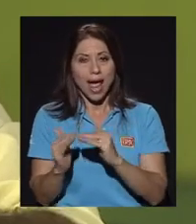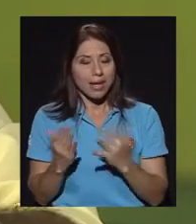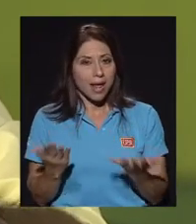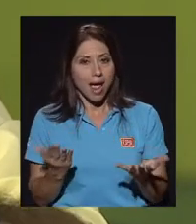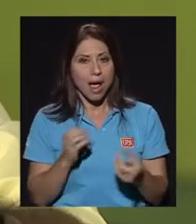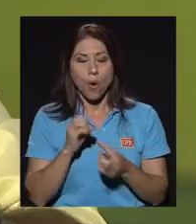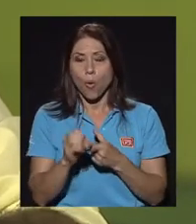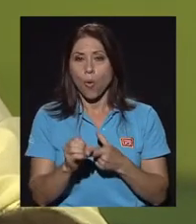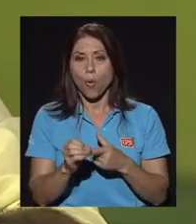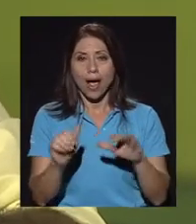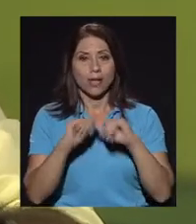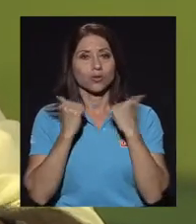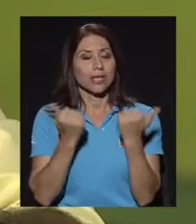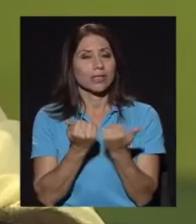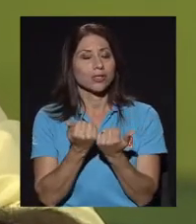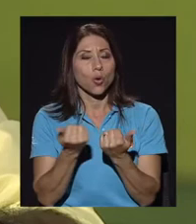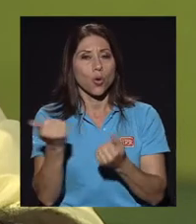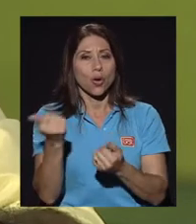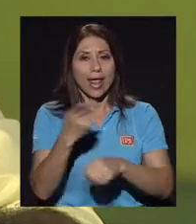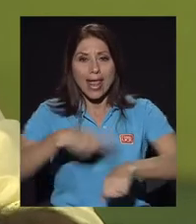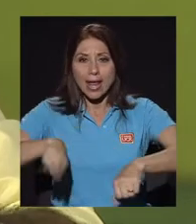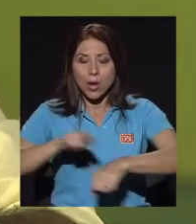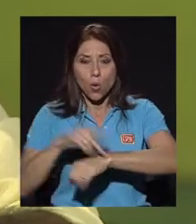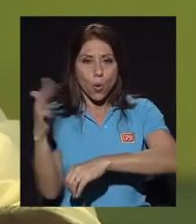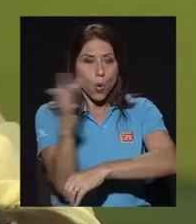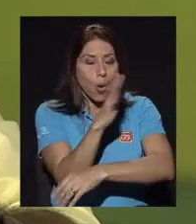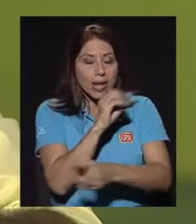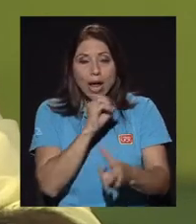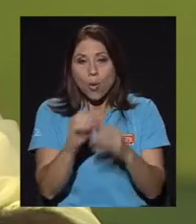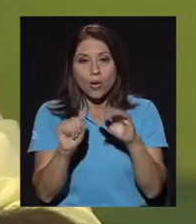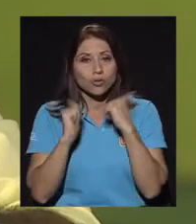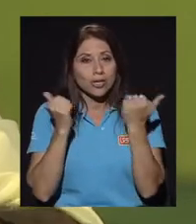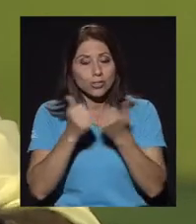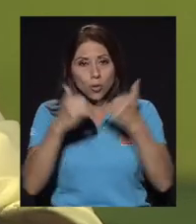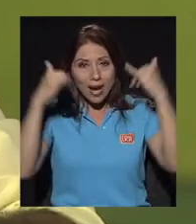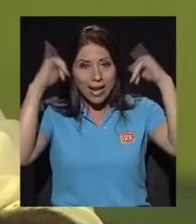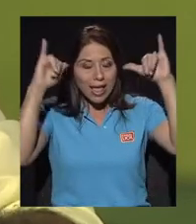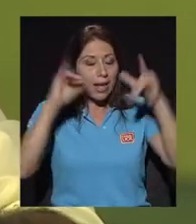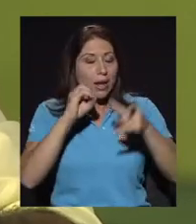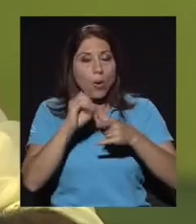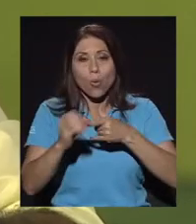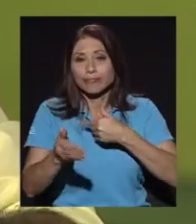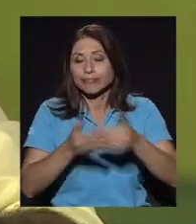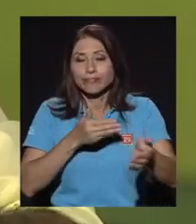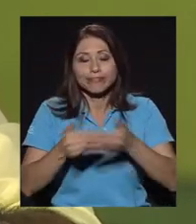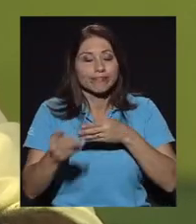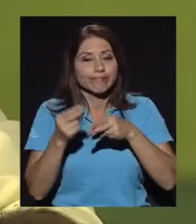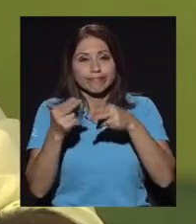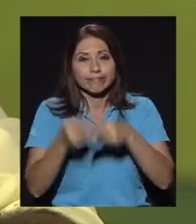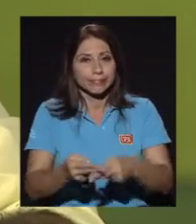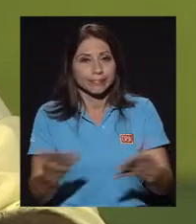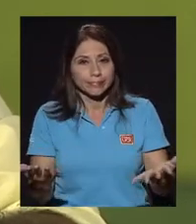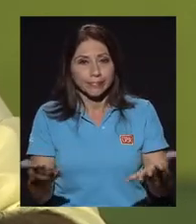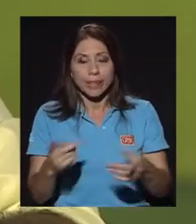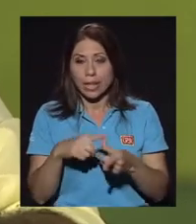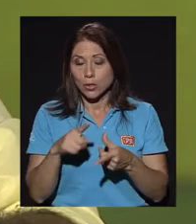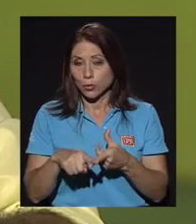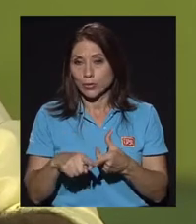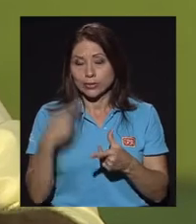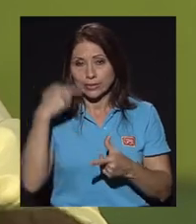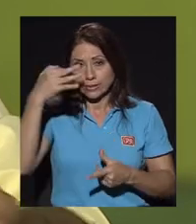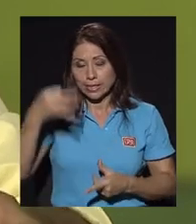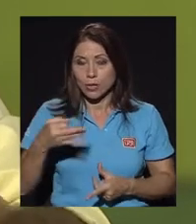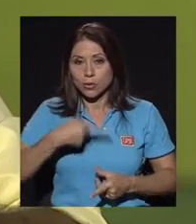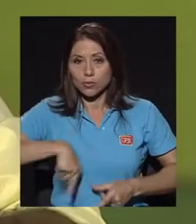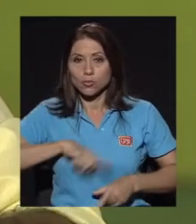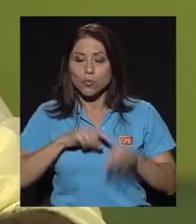comunitaria o asociación ecológica o asociación ganadera o de lecheros, como se le quiera decir. Entonces,